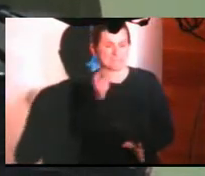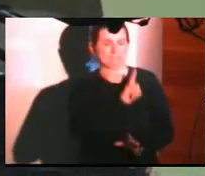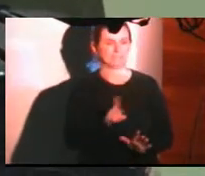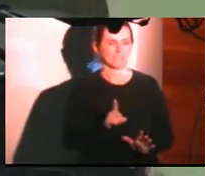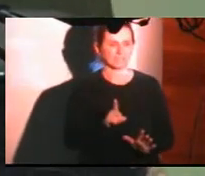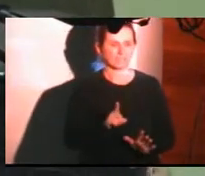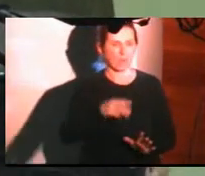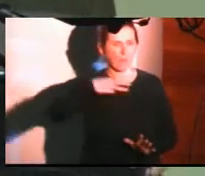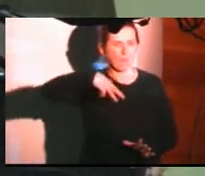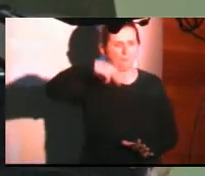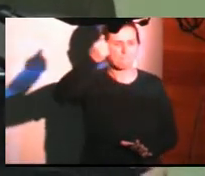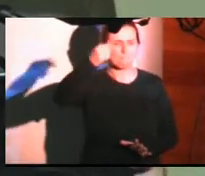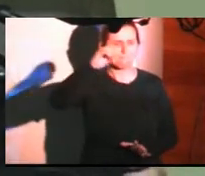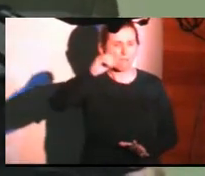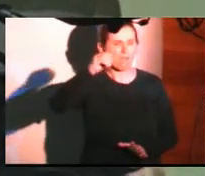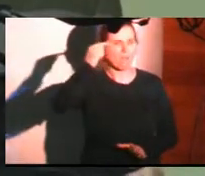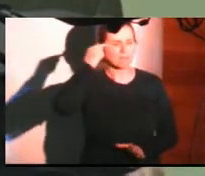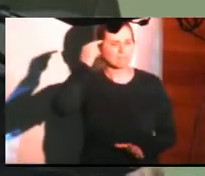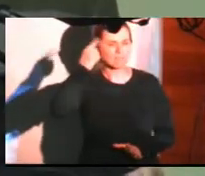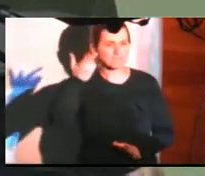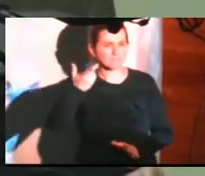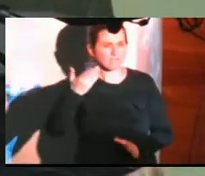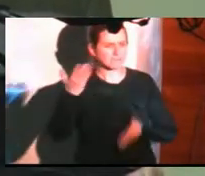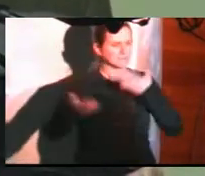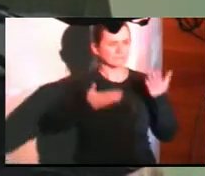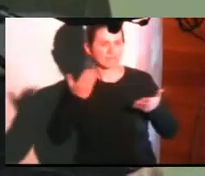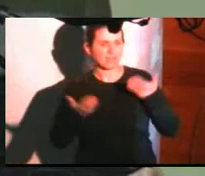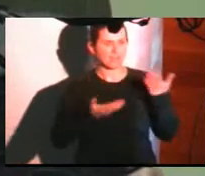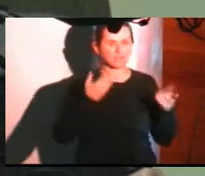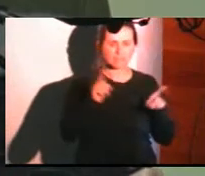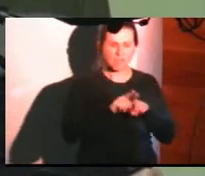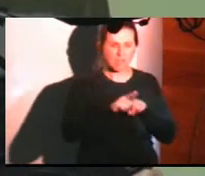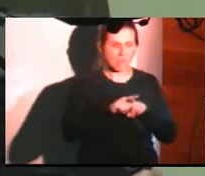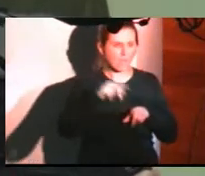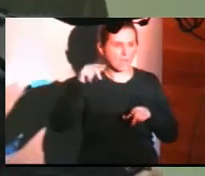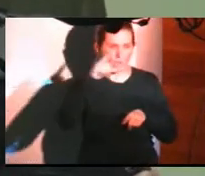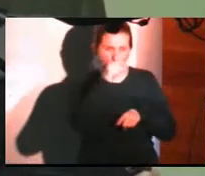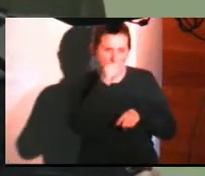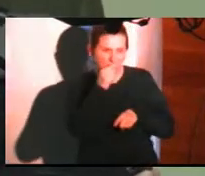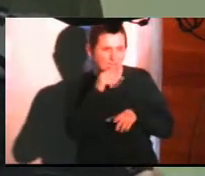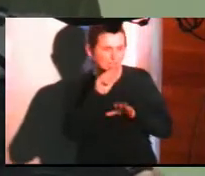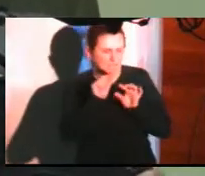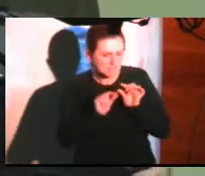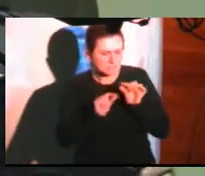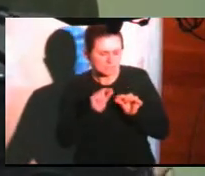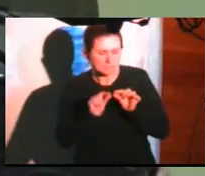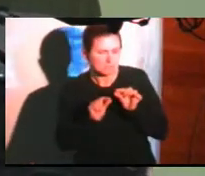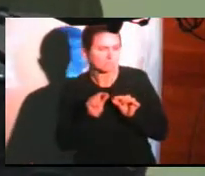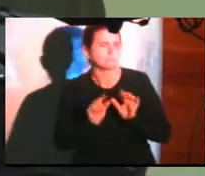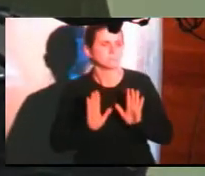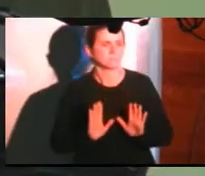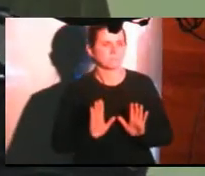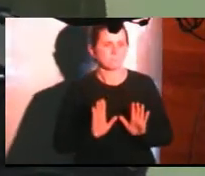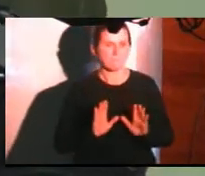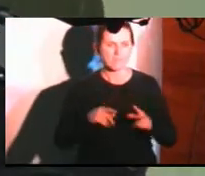se producen con como el paso de una paloma. A veces ni nos damos cuenta. La revolución tecnológica que estamos